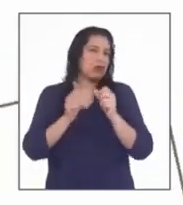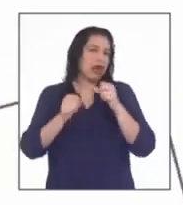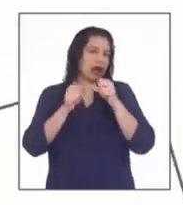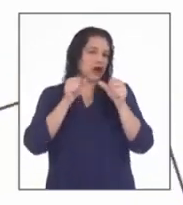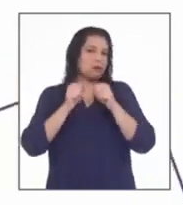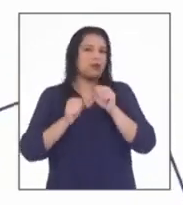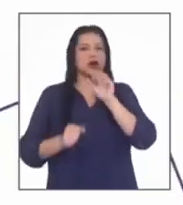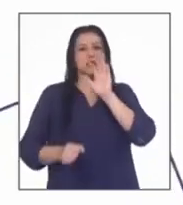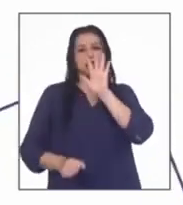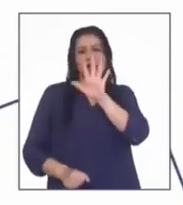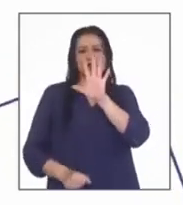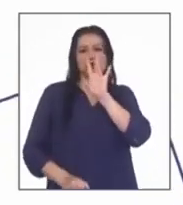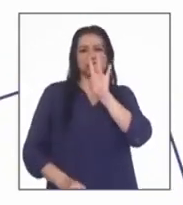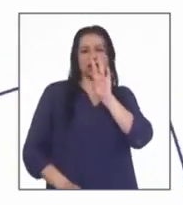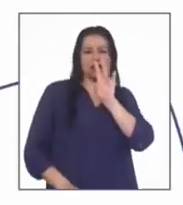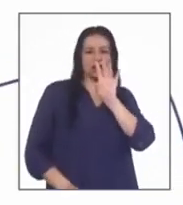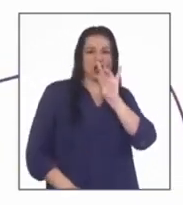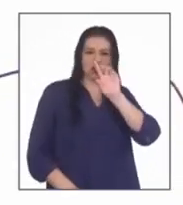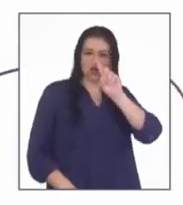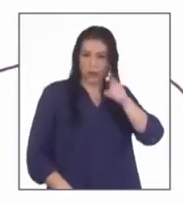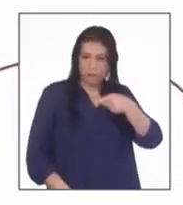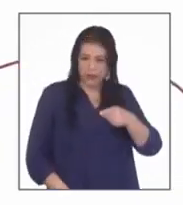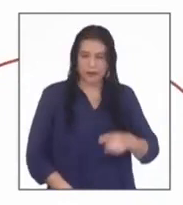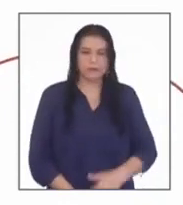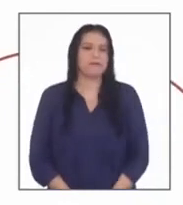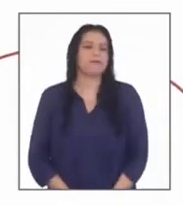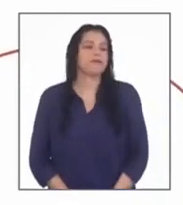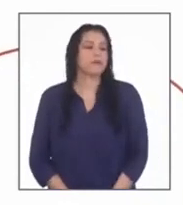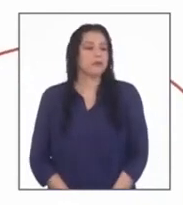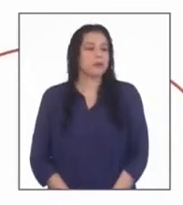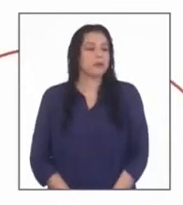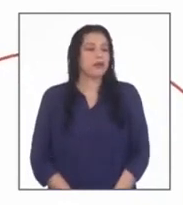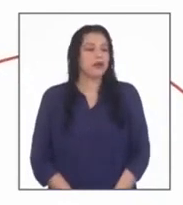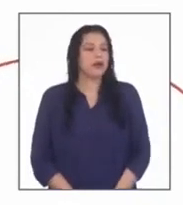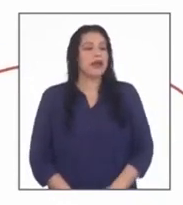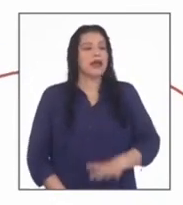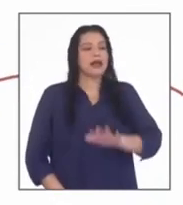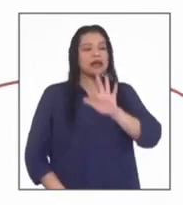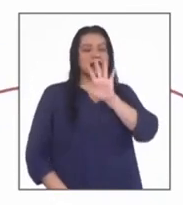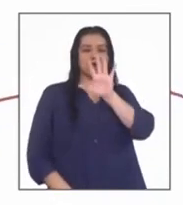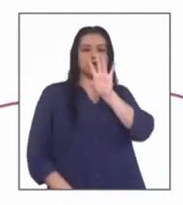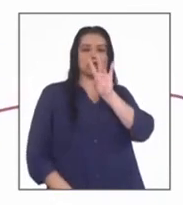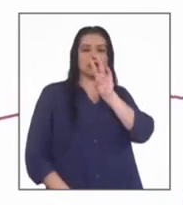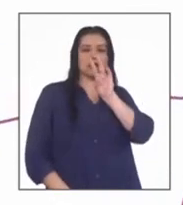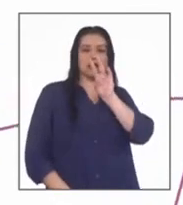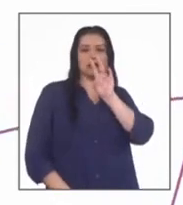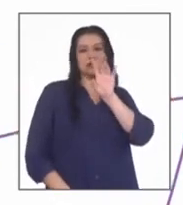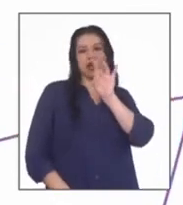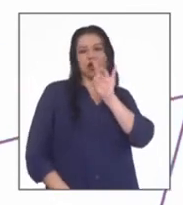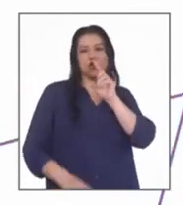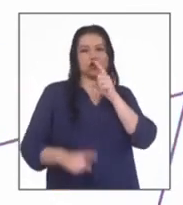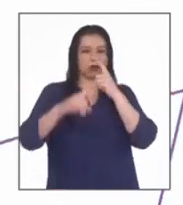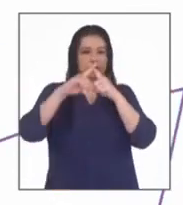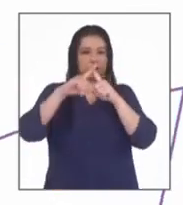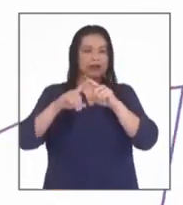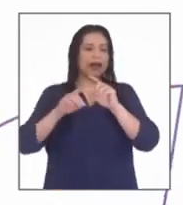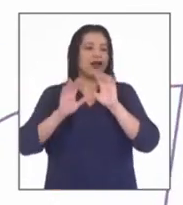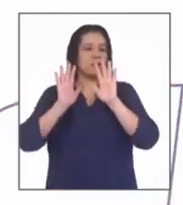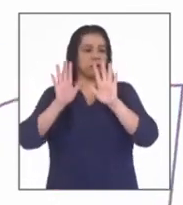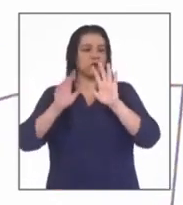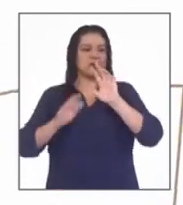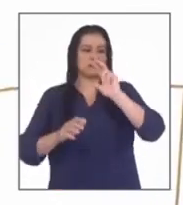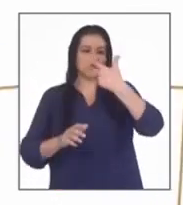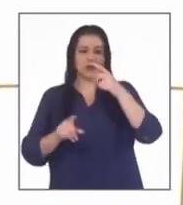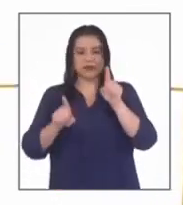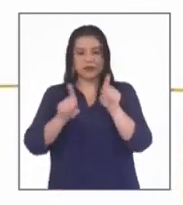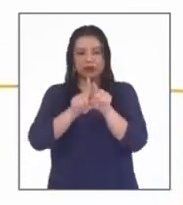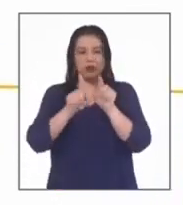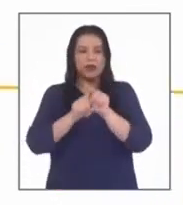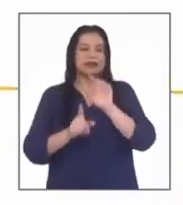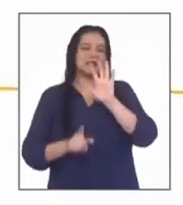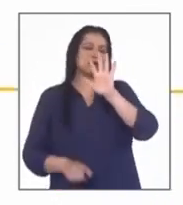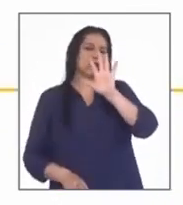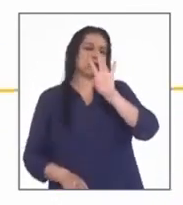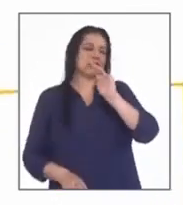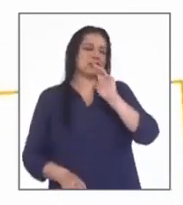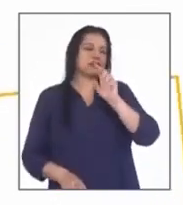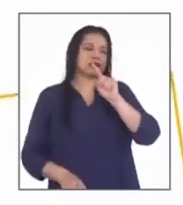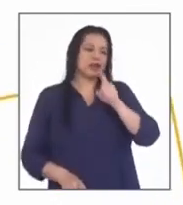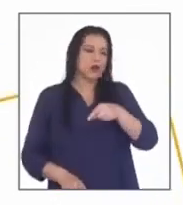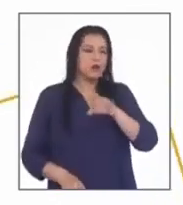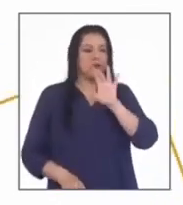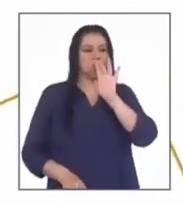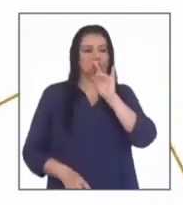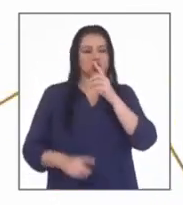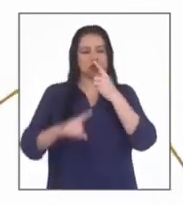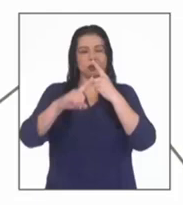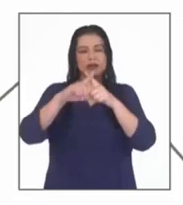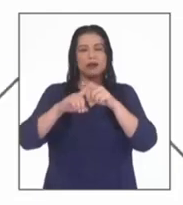número 578.000. Aquí van. 578 multiplicado por 10 al cubo es igual a 57 enteros